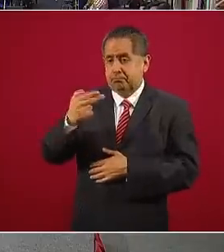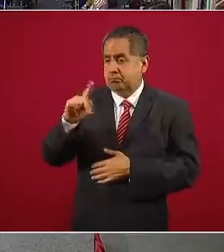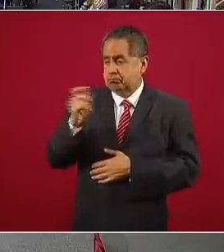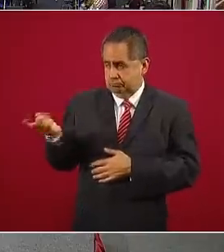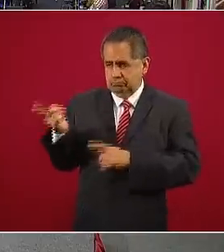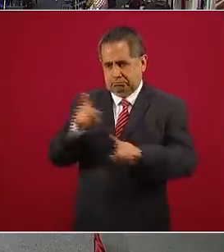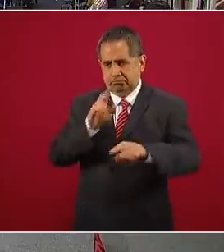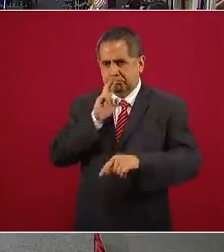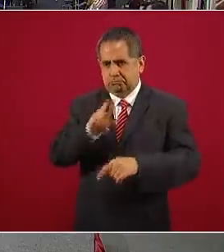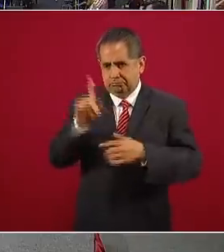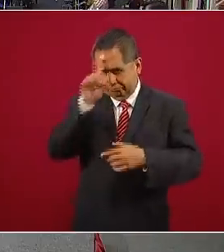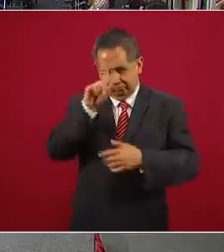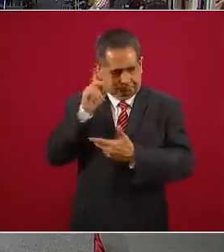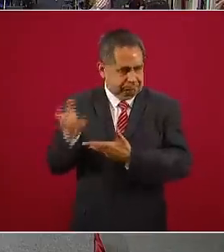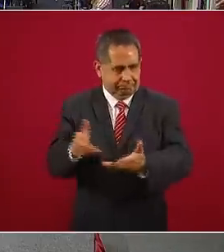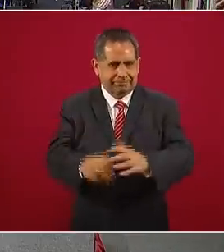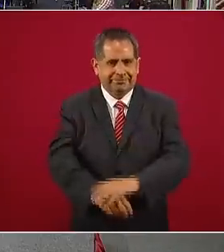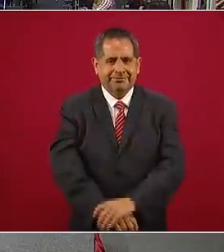ver